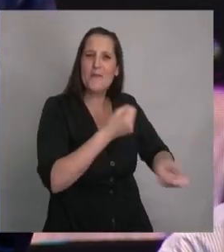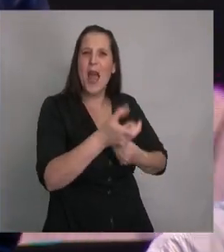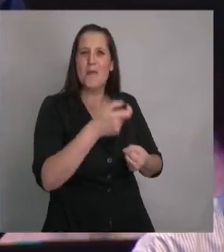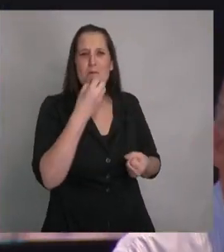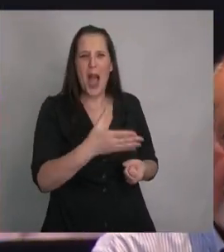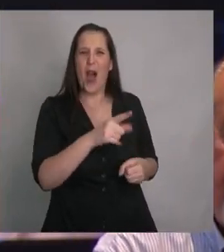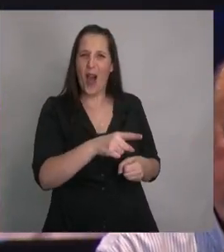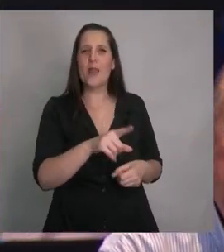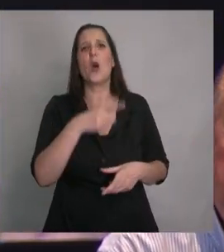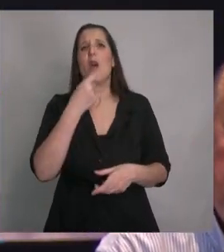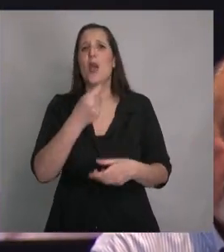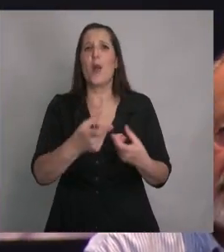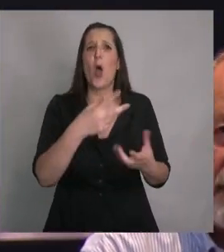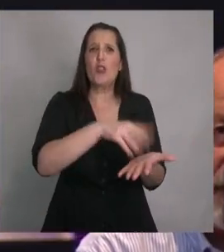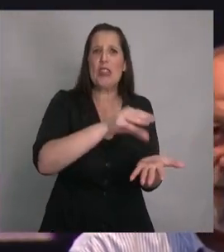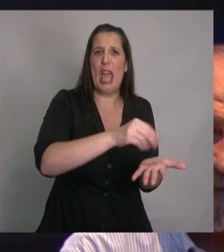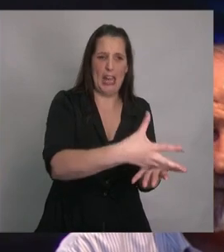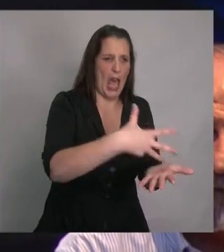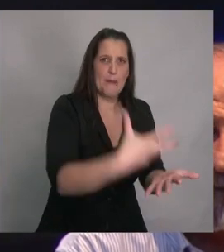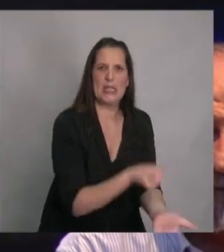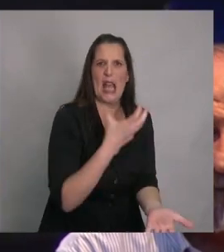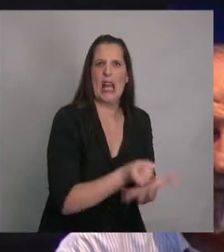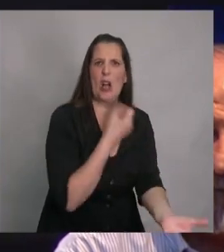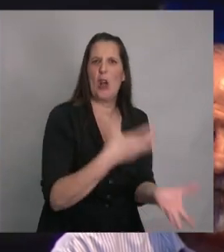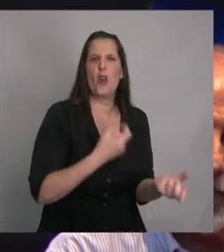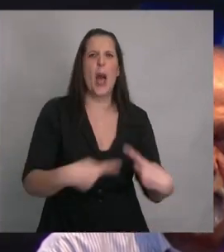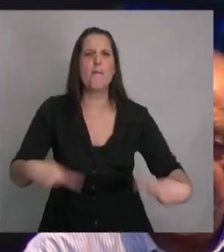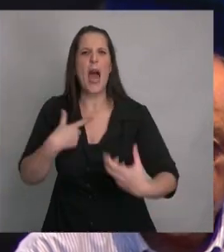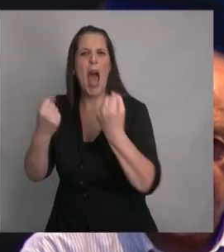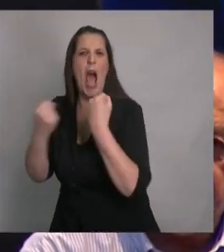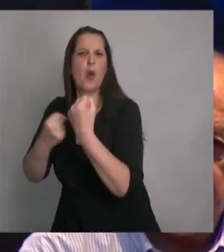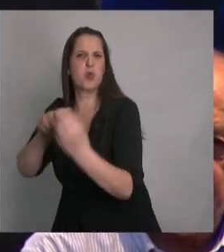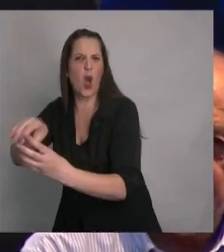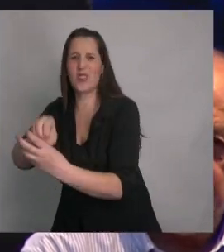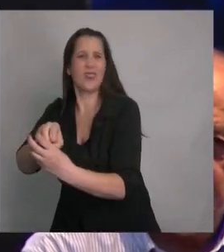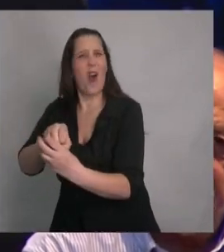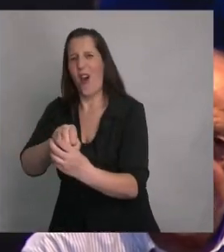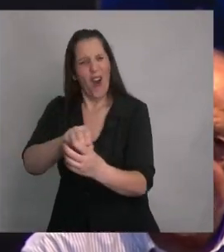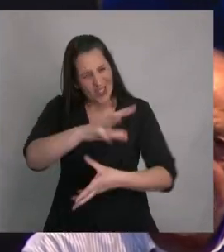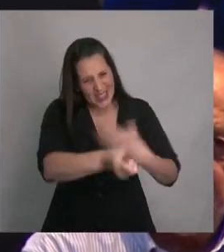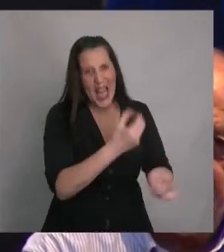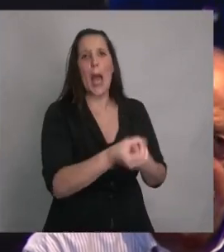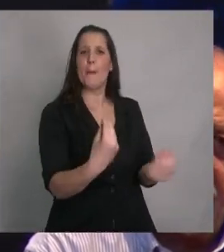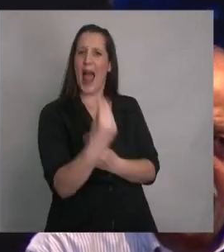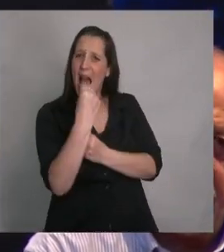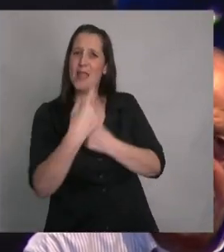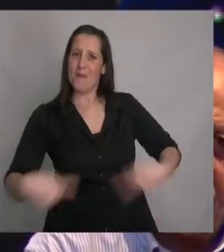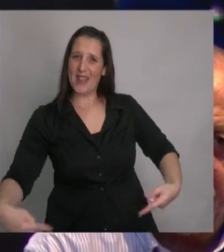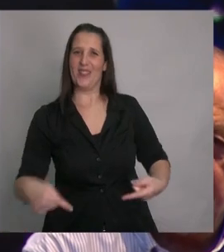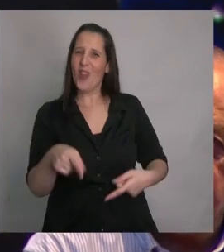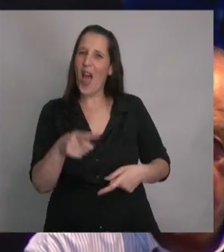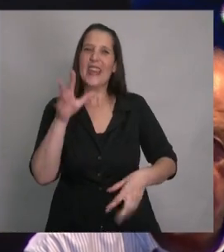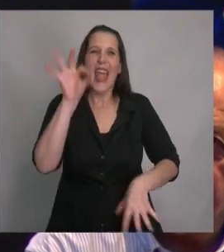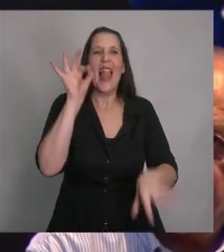alimentos para los carros las biomasas etcétera va acondicionando lo que nosotros llamamos el